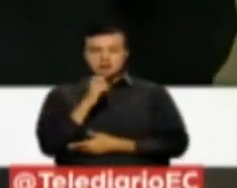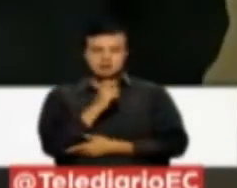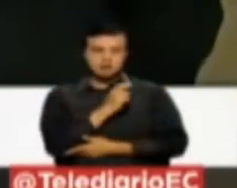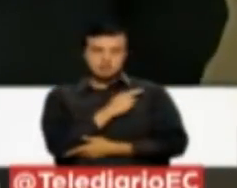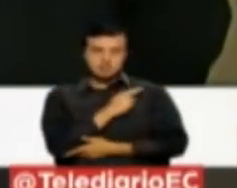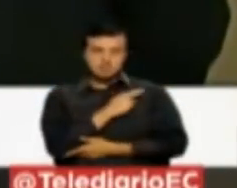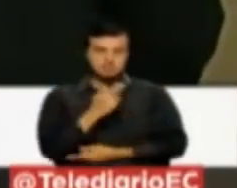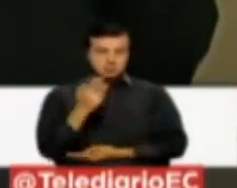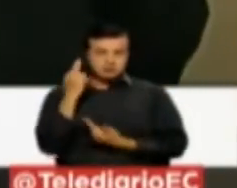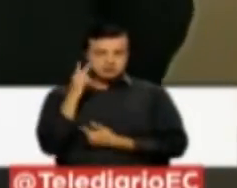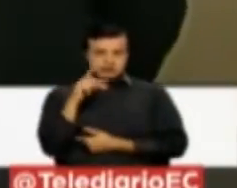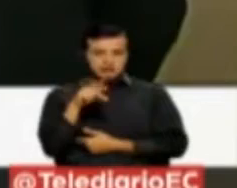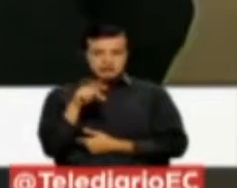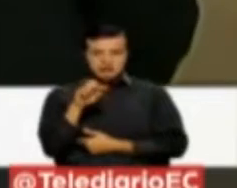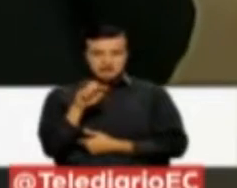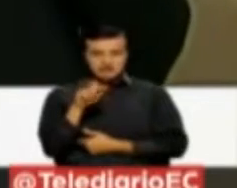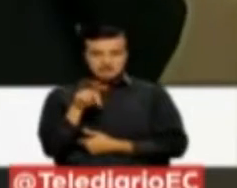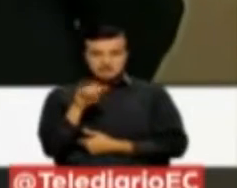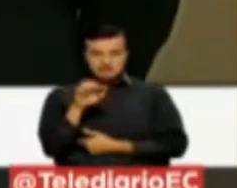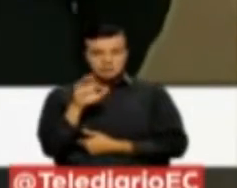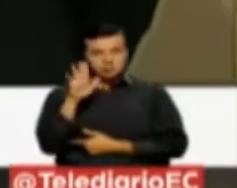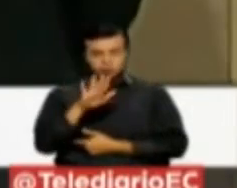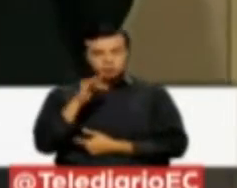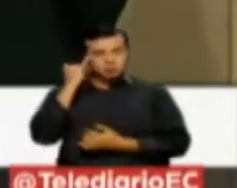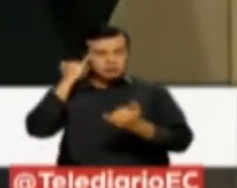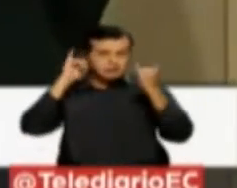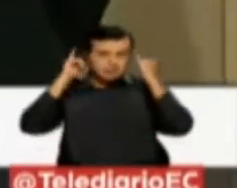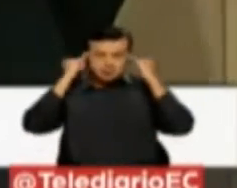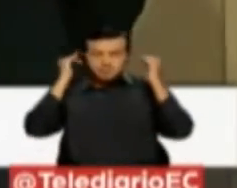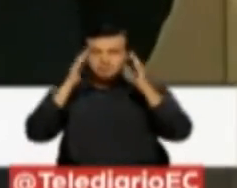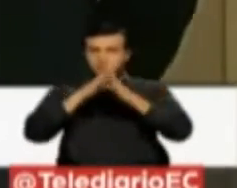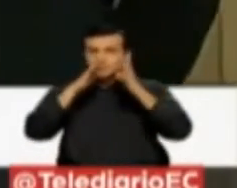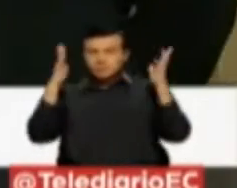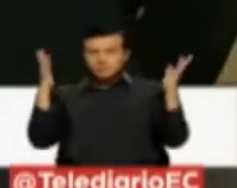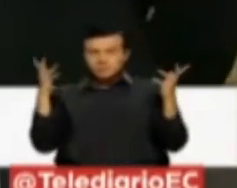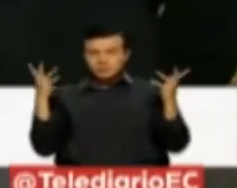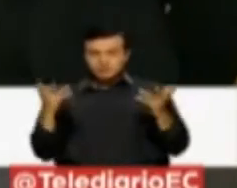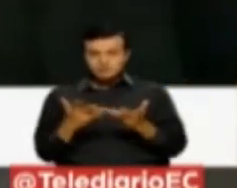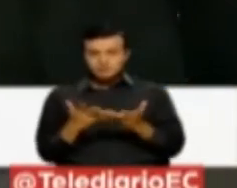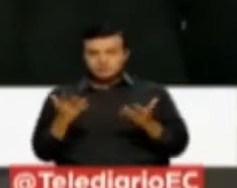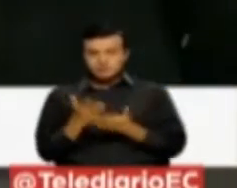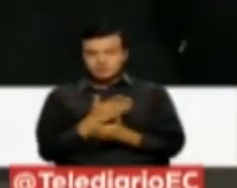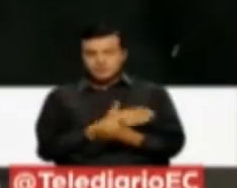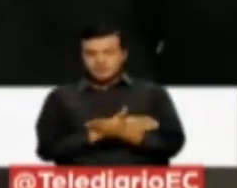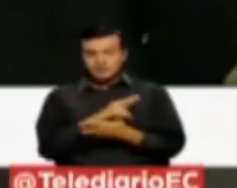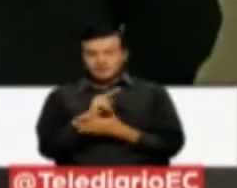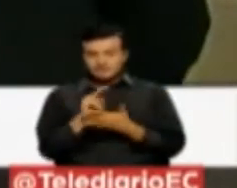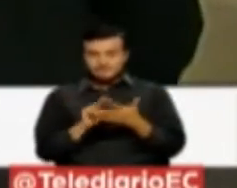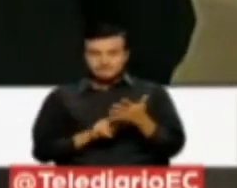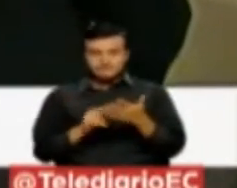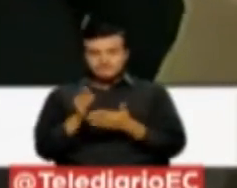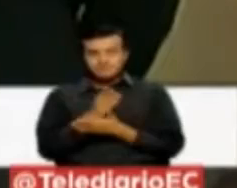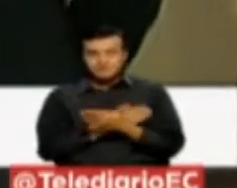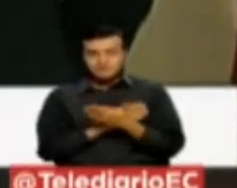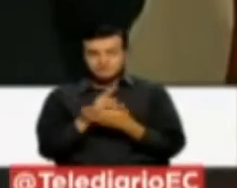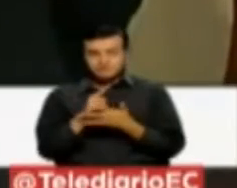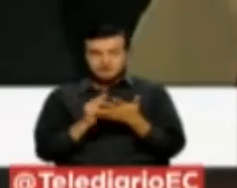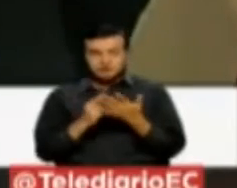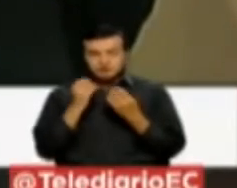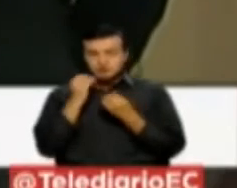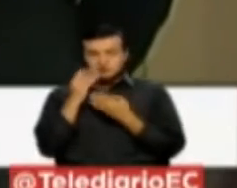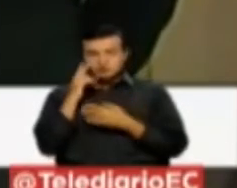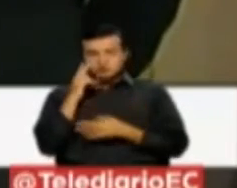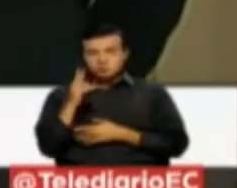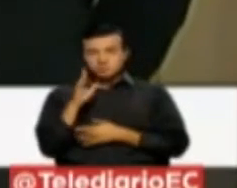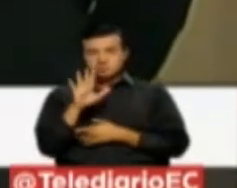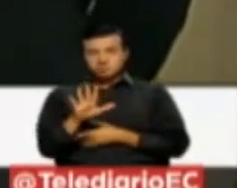está generando varias ideas muy innovadoras. Quiero leer, antes de presentarle a Andrés, un